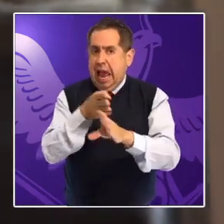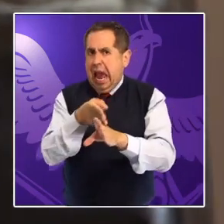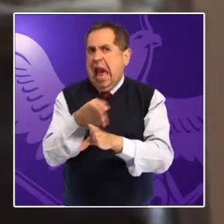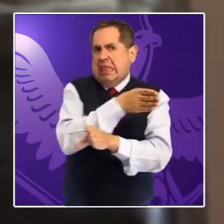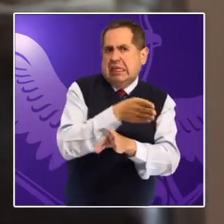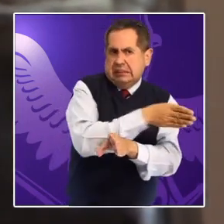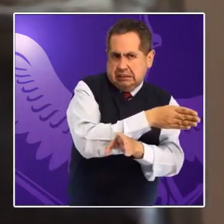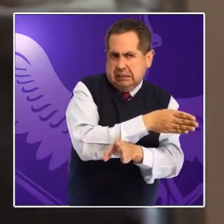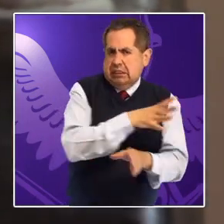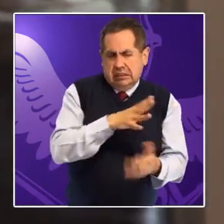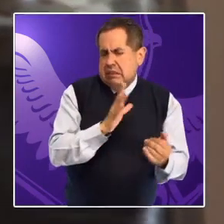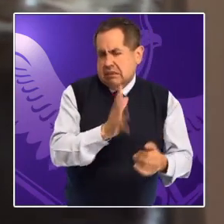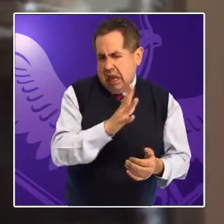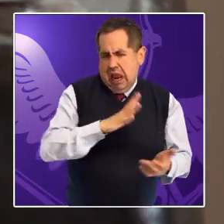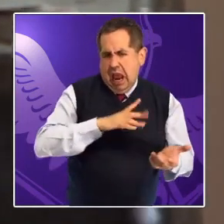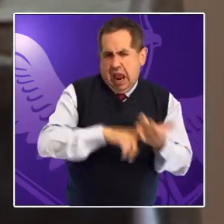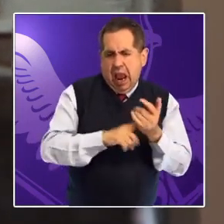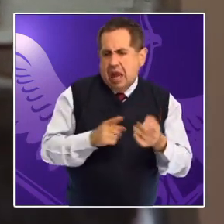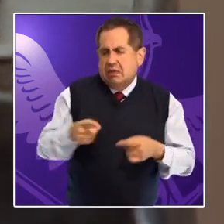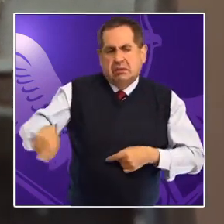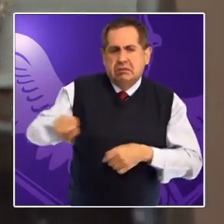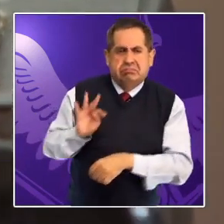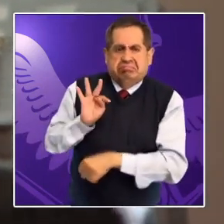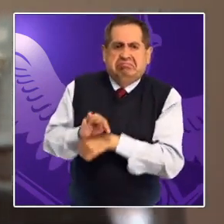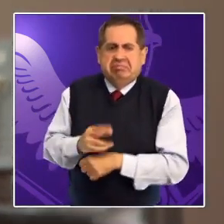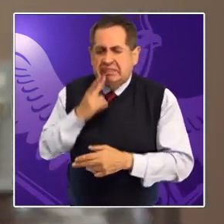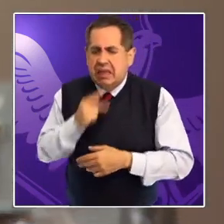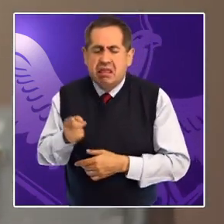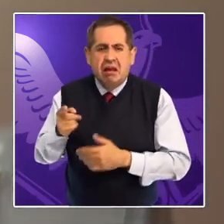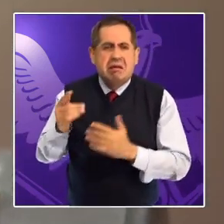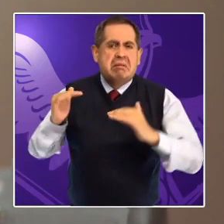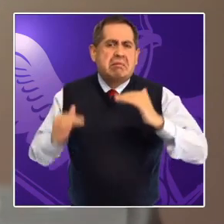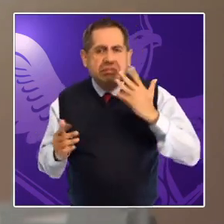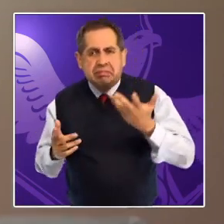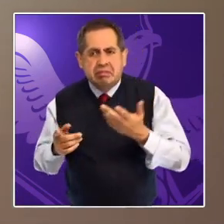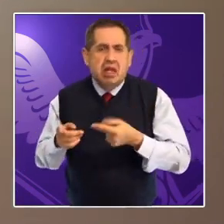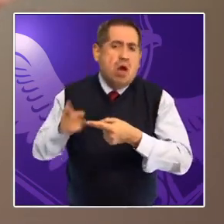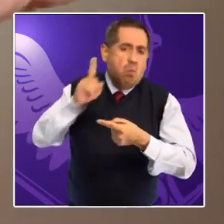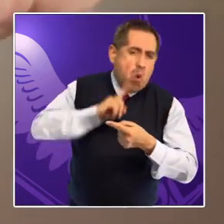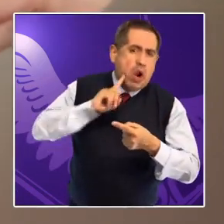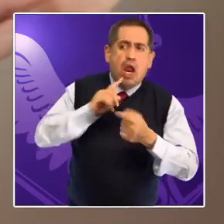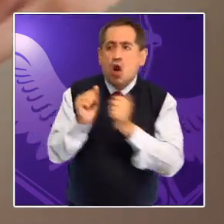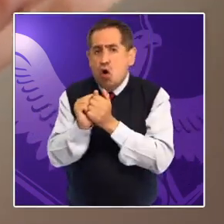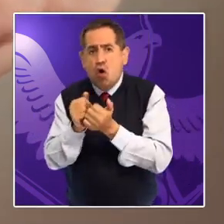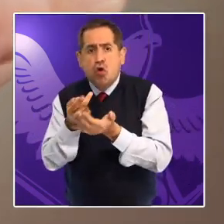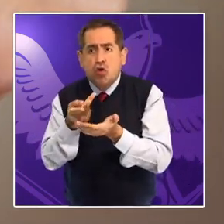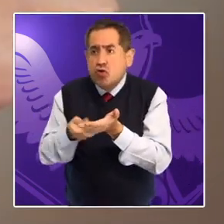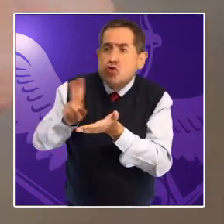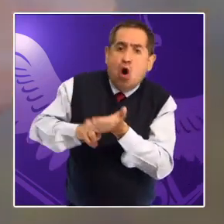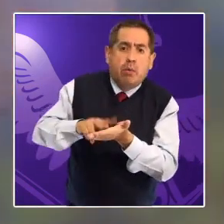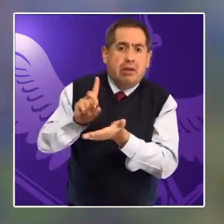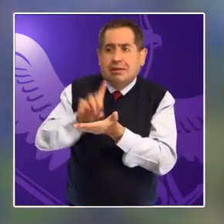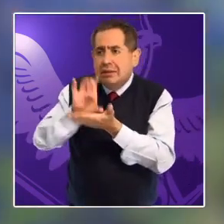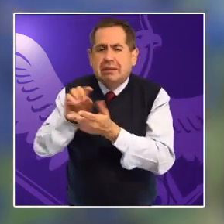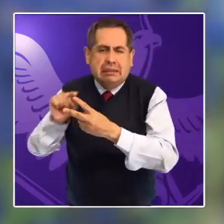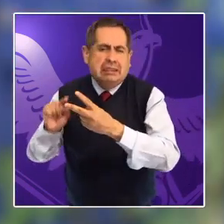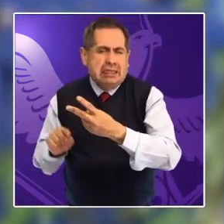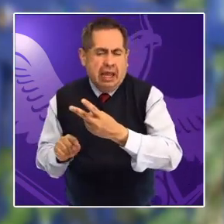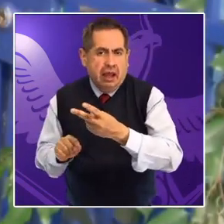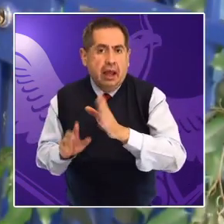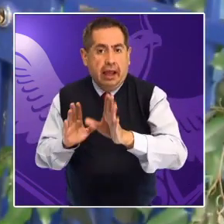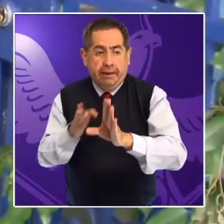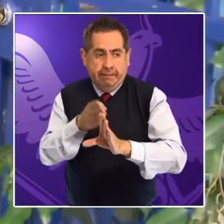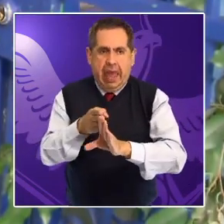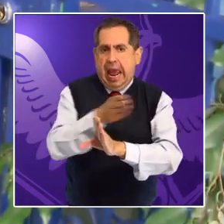una situación de vulnerabilidad, a intersecciones de situaciones de vulnerabilidad. Entonces, a estas barreras previas